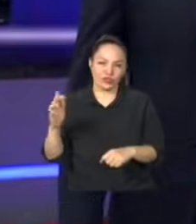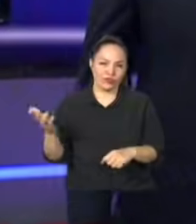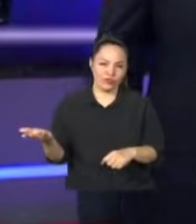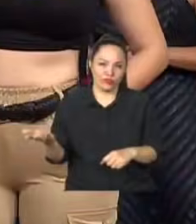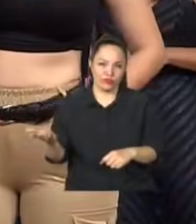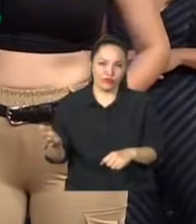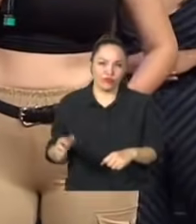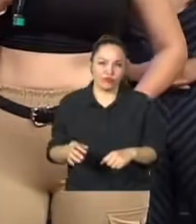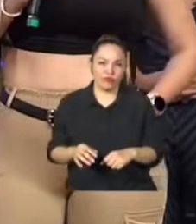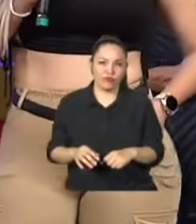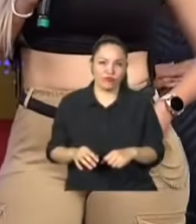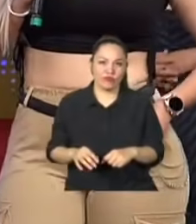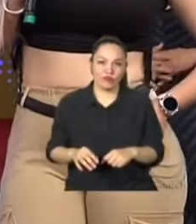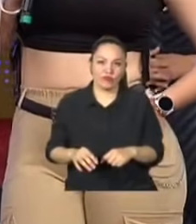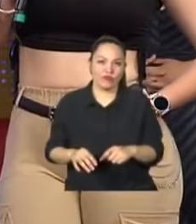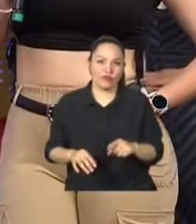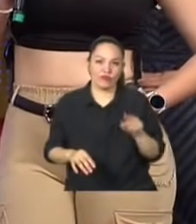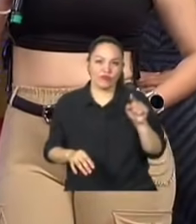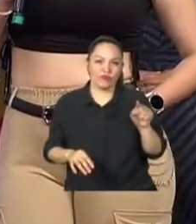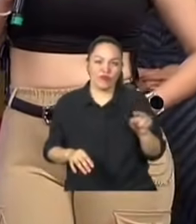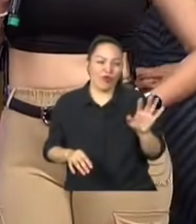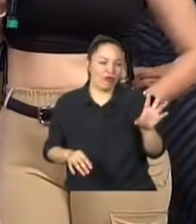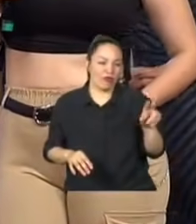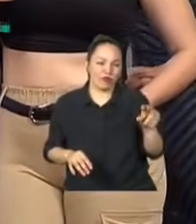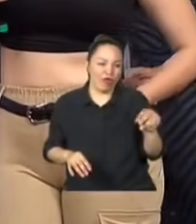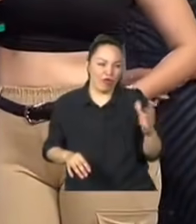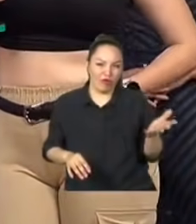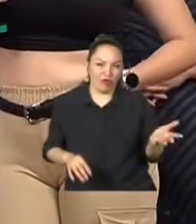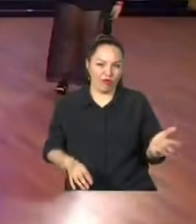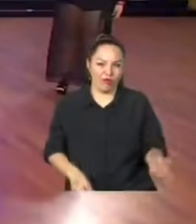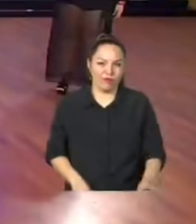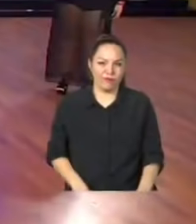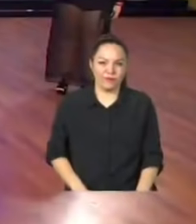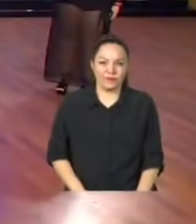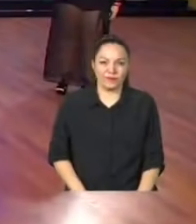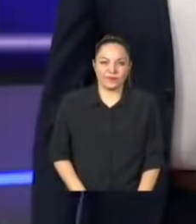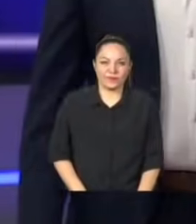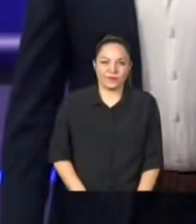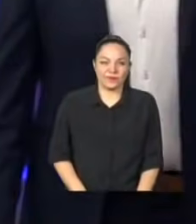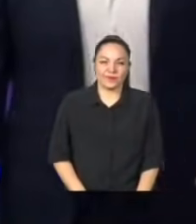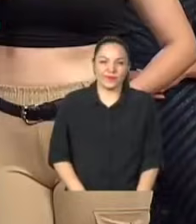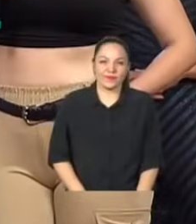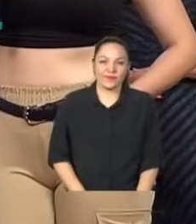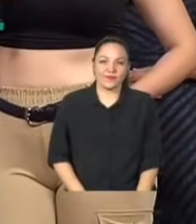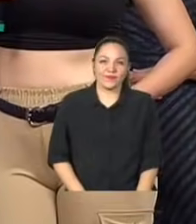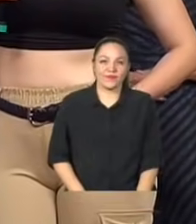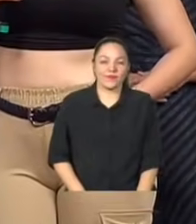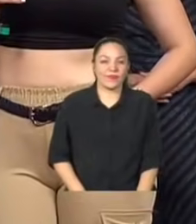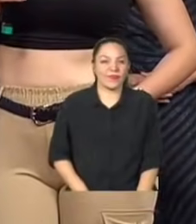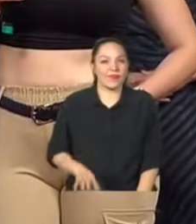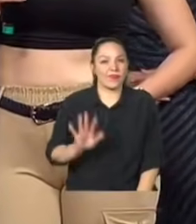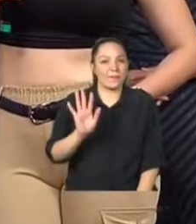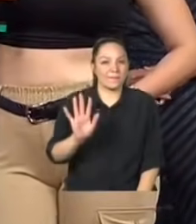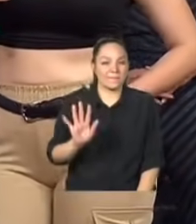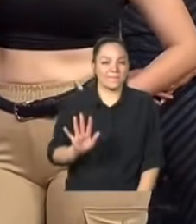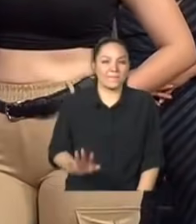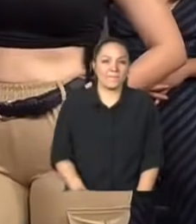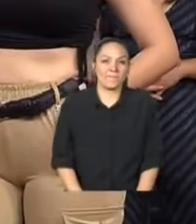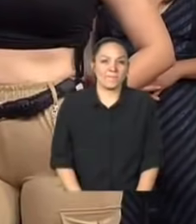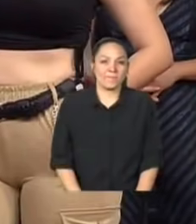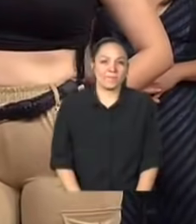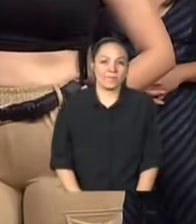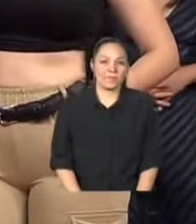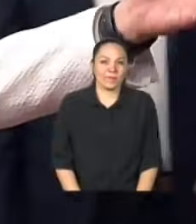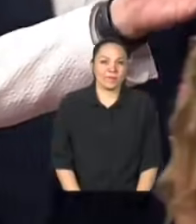No sé, pónganle un calcetín o pónganle algo. No sé. Una fruta ahí, muévelo, porque sinceramente no.